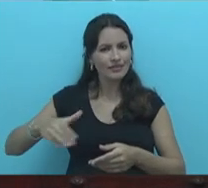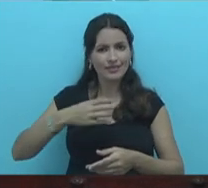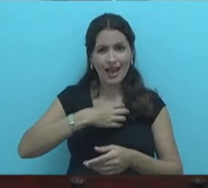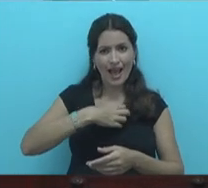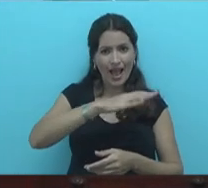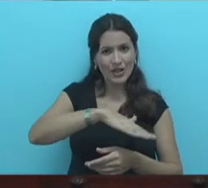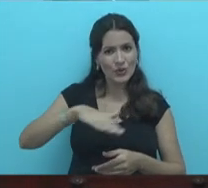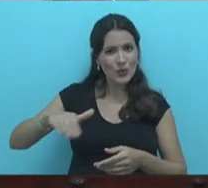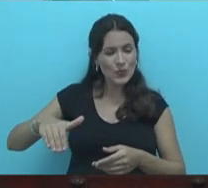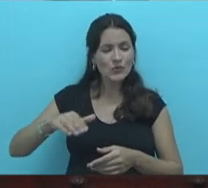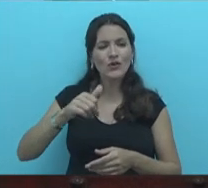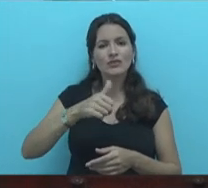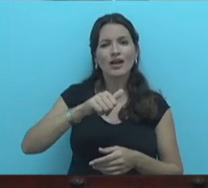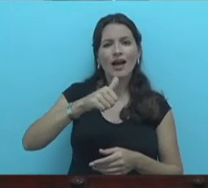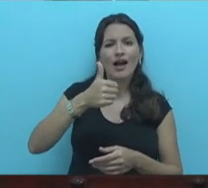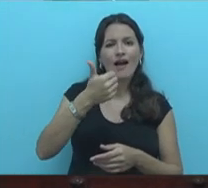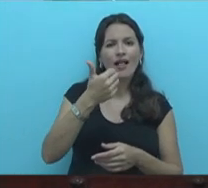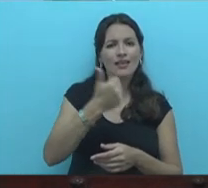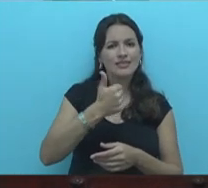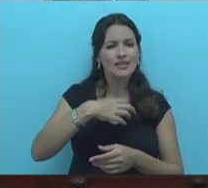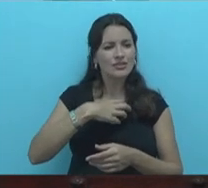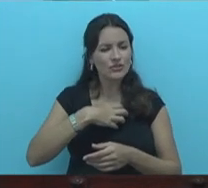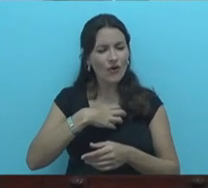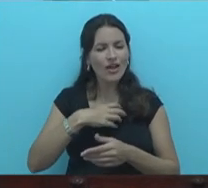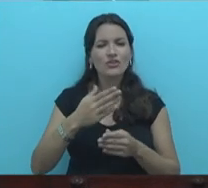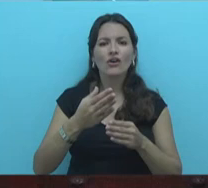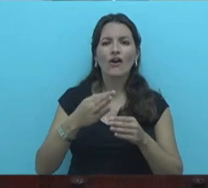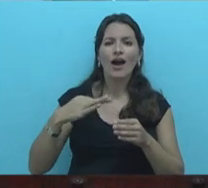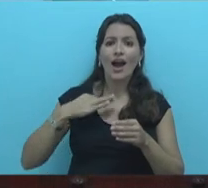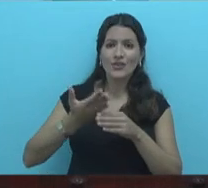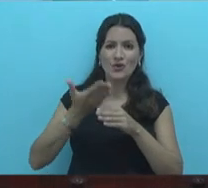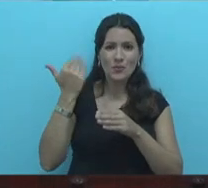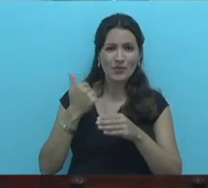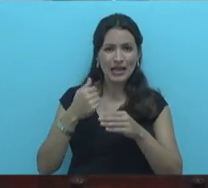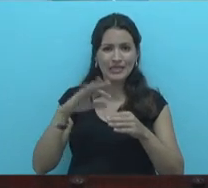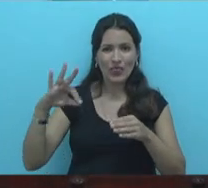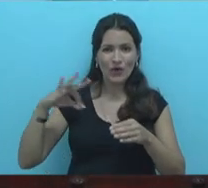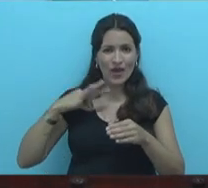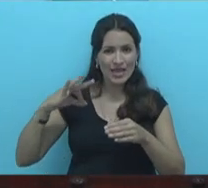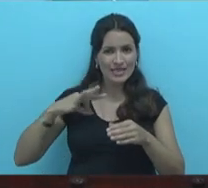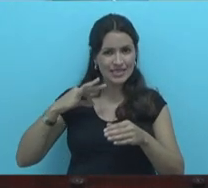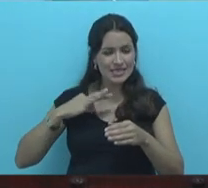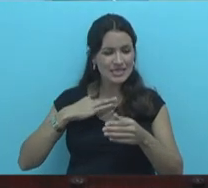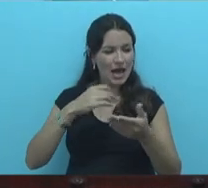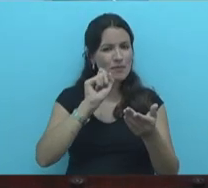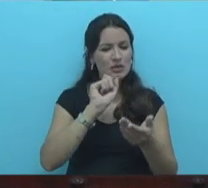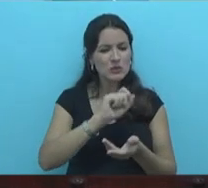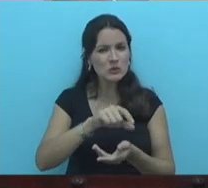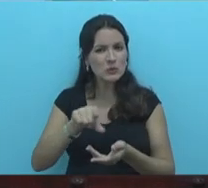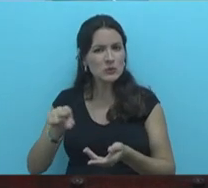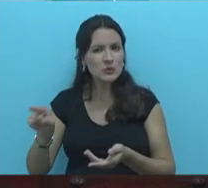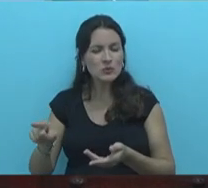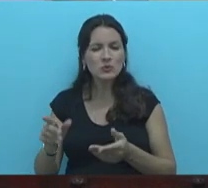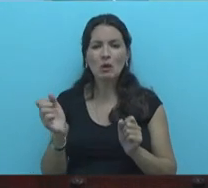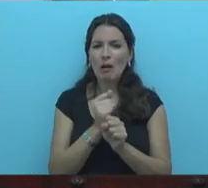de sexto grado por los resultados obtenidos en la evaluación Aprender 2018, donde el 92,8% de los estudiantes santafesinos aprobaron